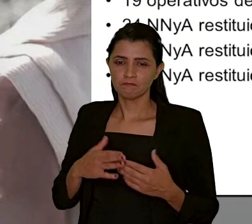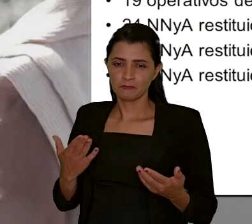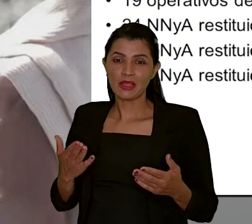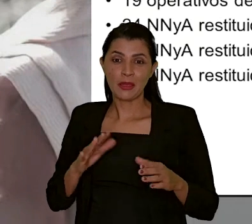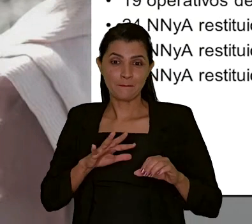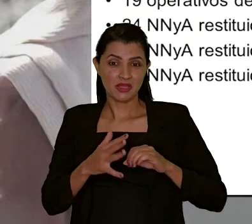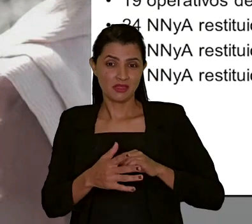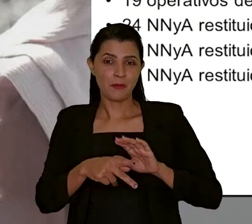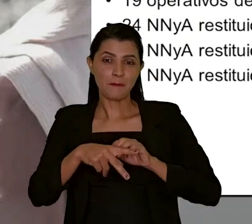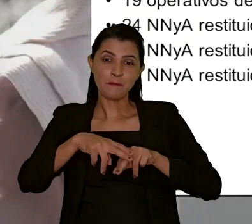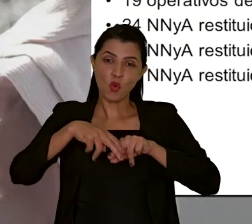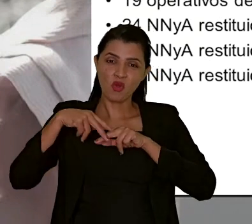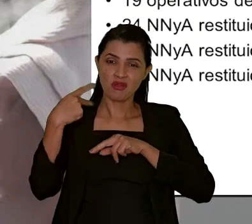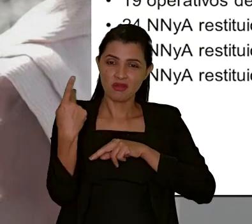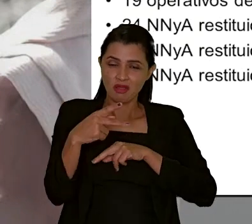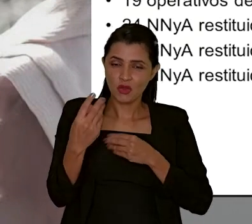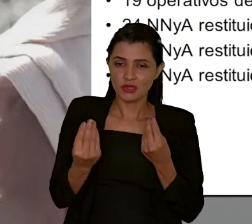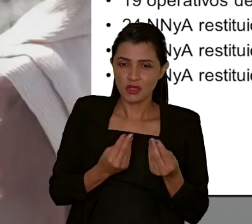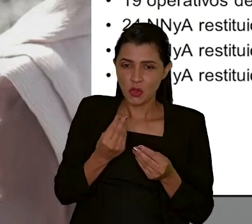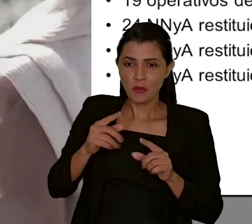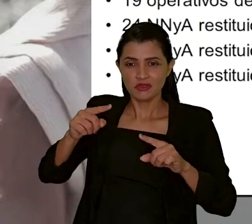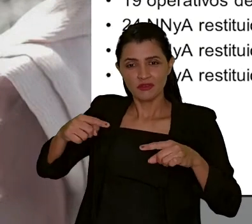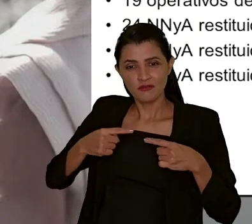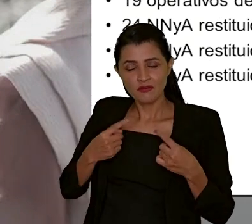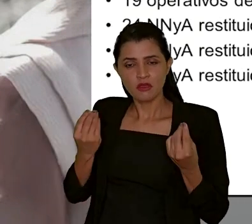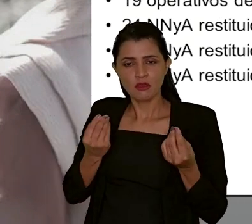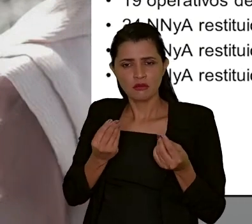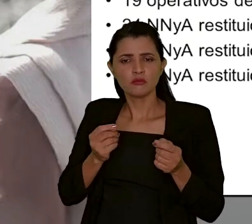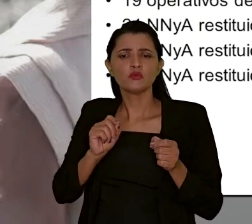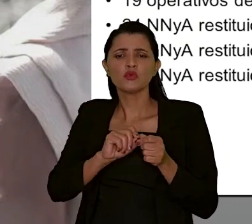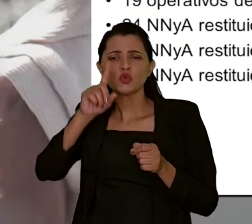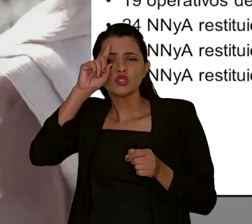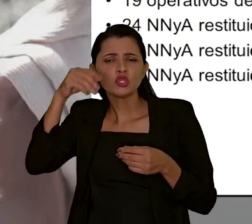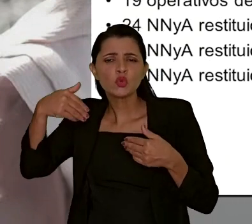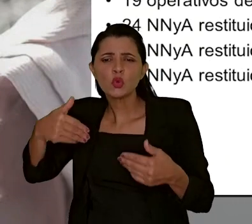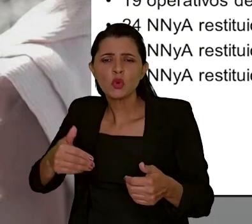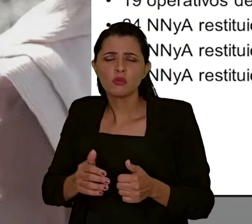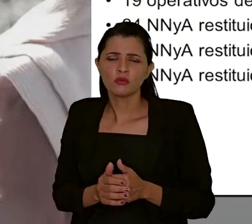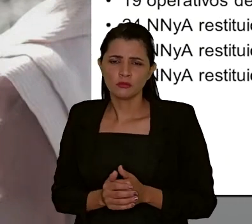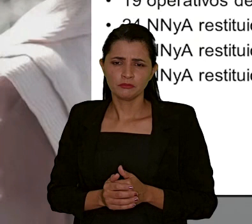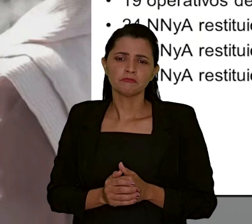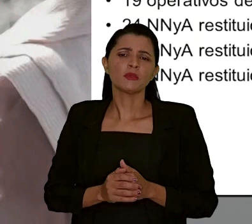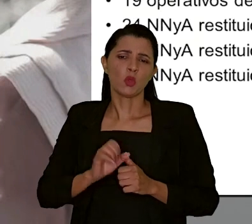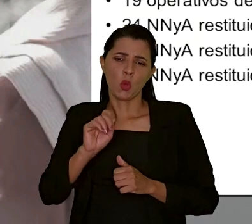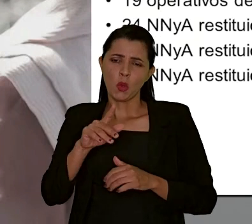pandemia, cuántos fueron por vía administrativa y cuántos fueron por vía judicial. Ahora bien,